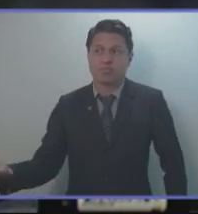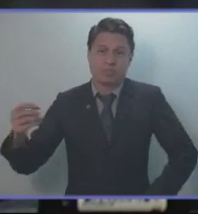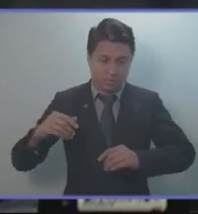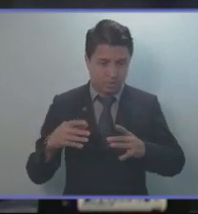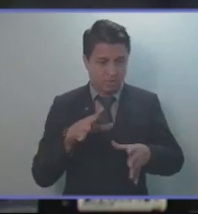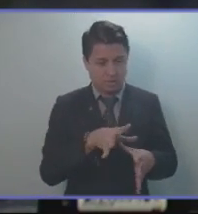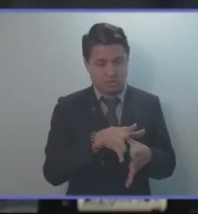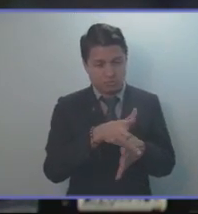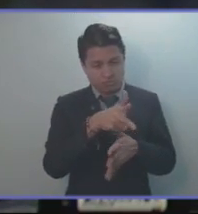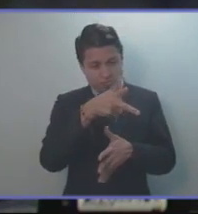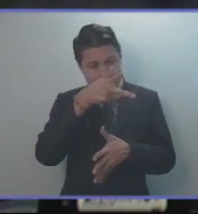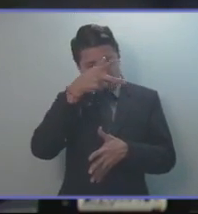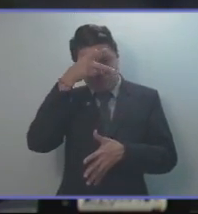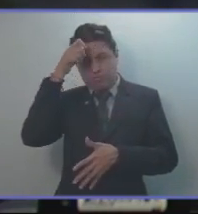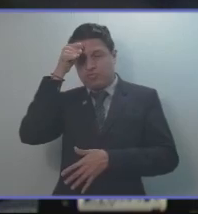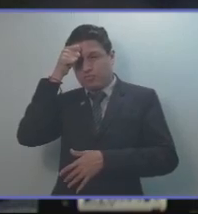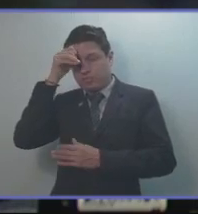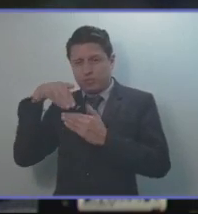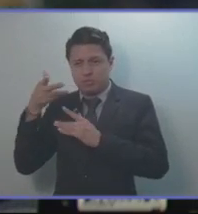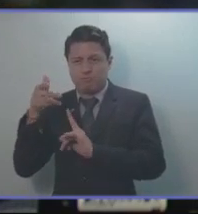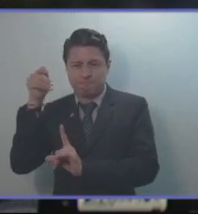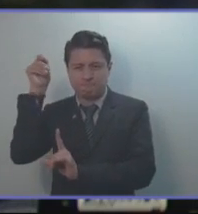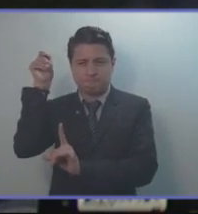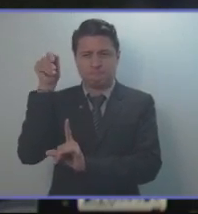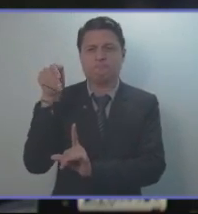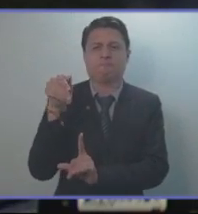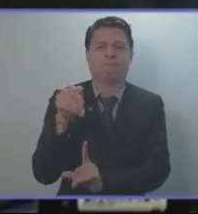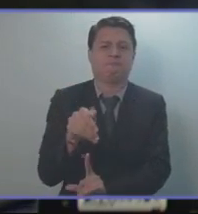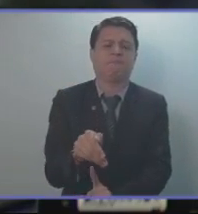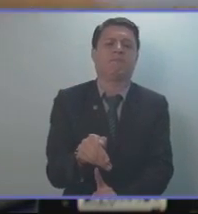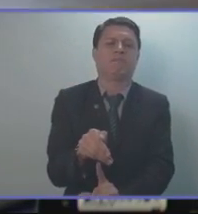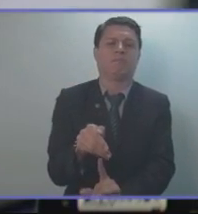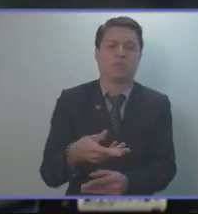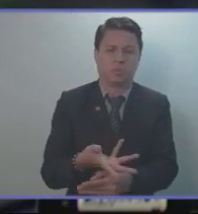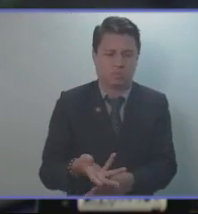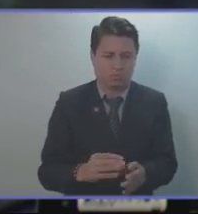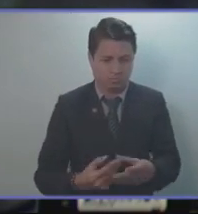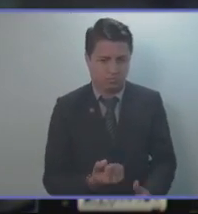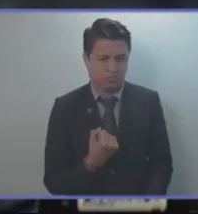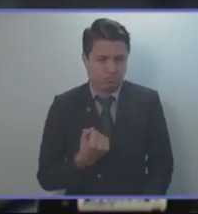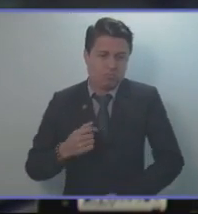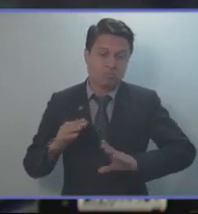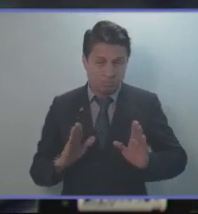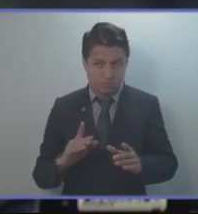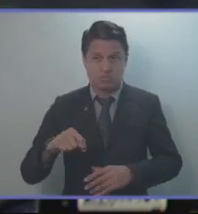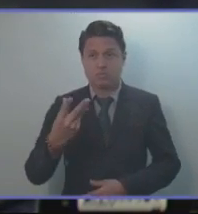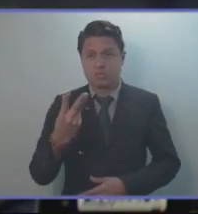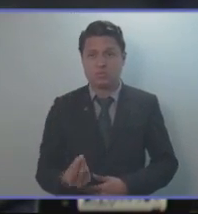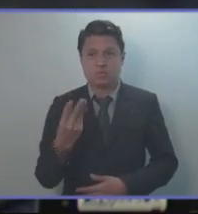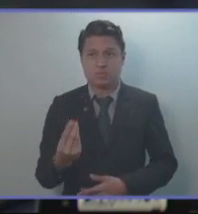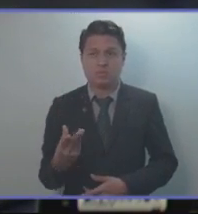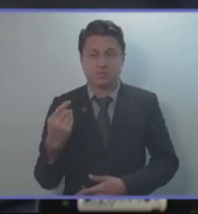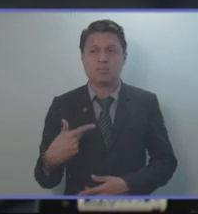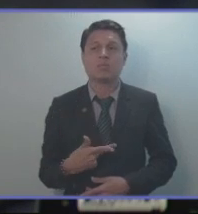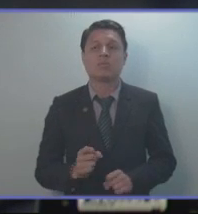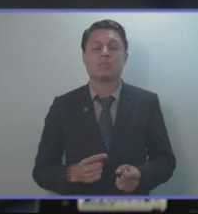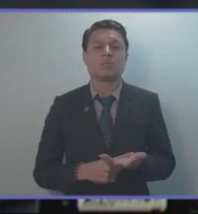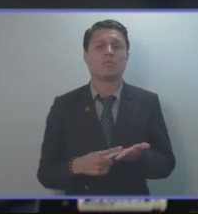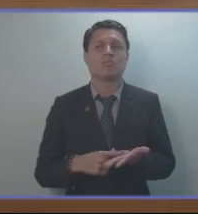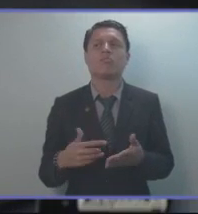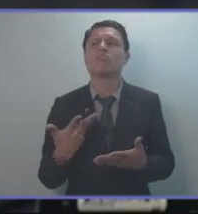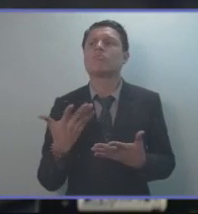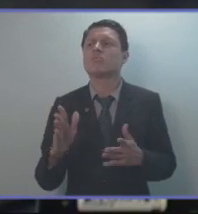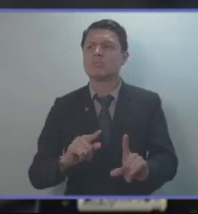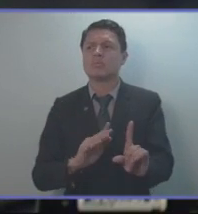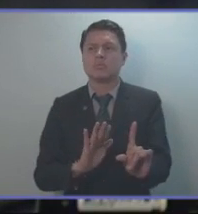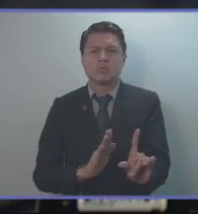esa información a los alumnos. Este día, en estos discursos, lo que estamos